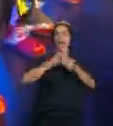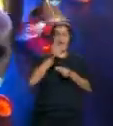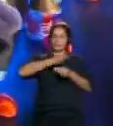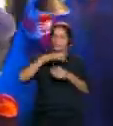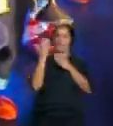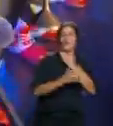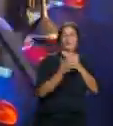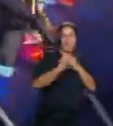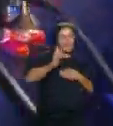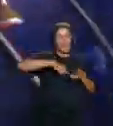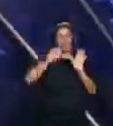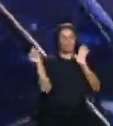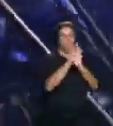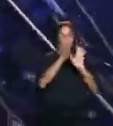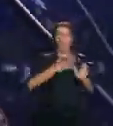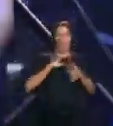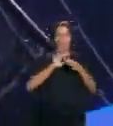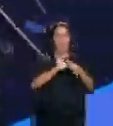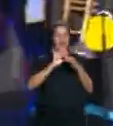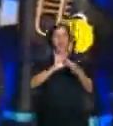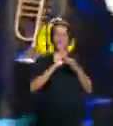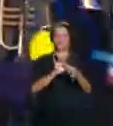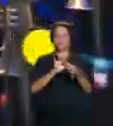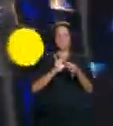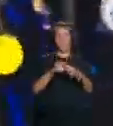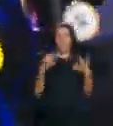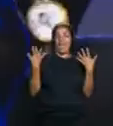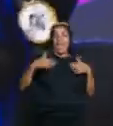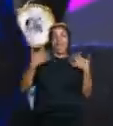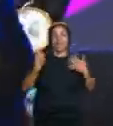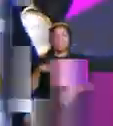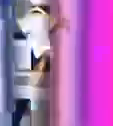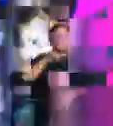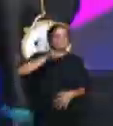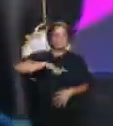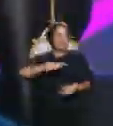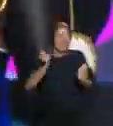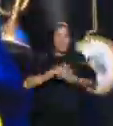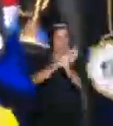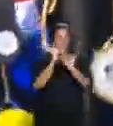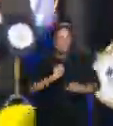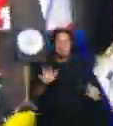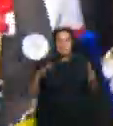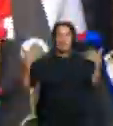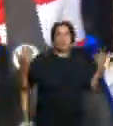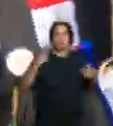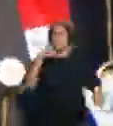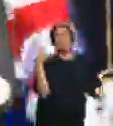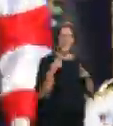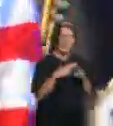Nuestra marca en todo lo que hacemos. La alegría se siente, se feliz de repente. ¿Cómo se